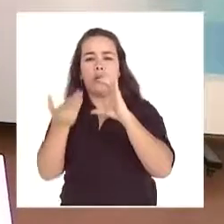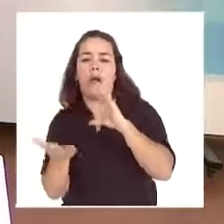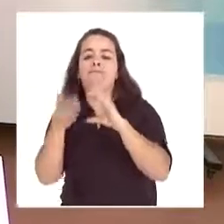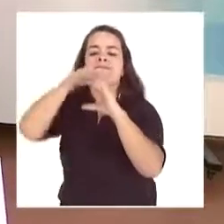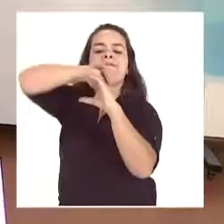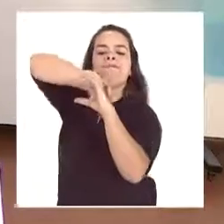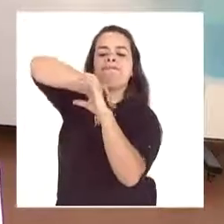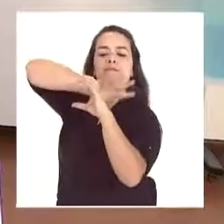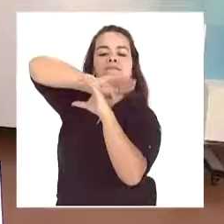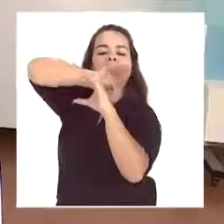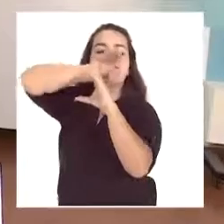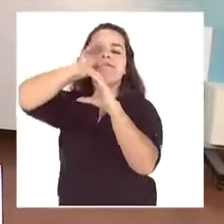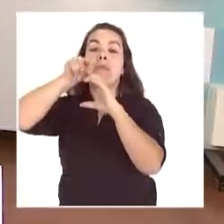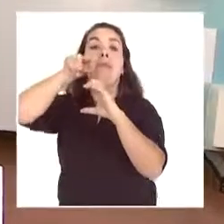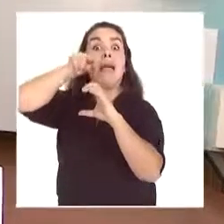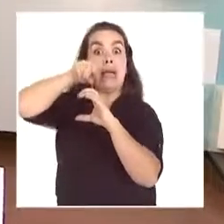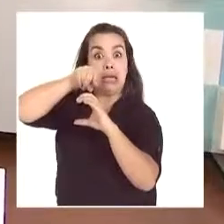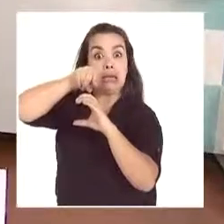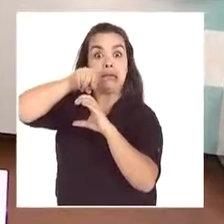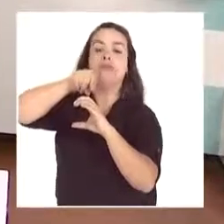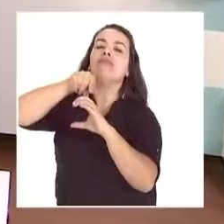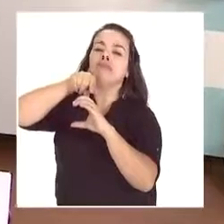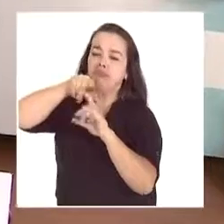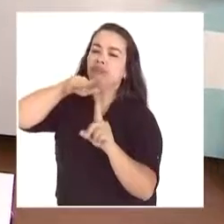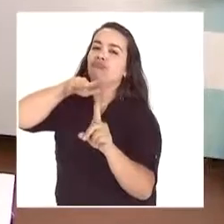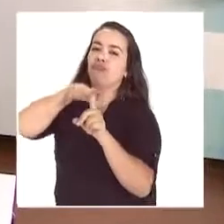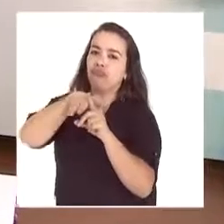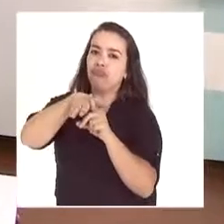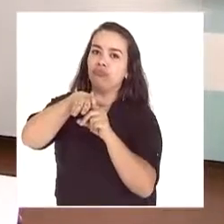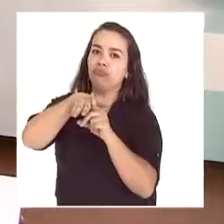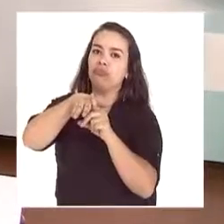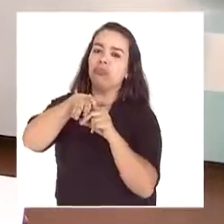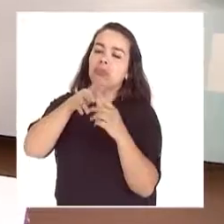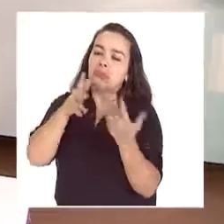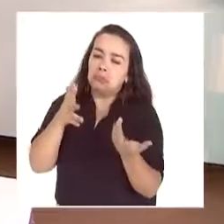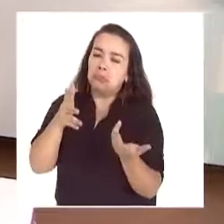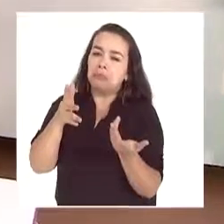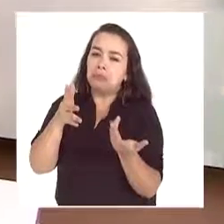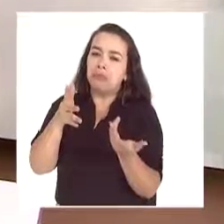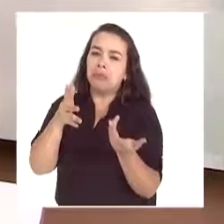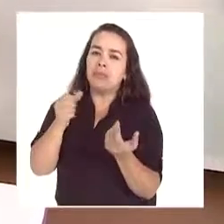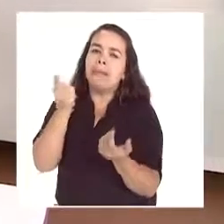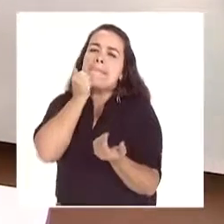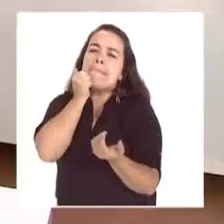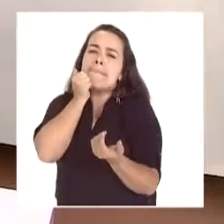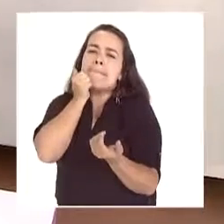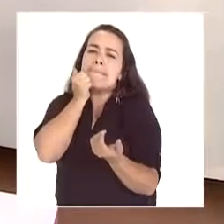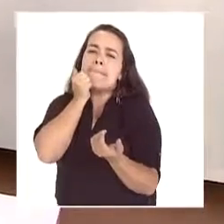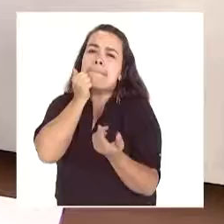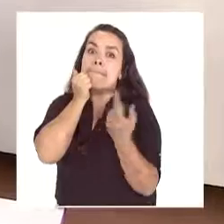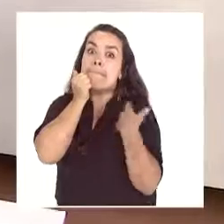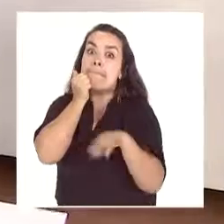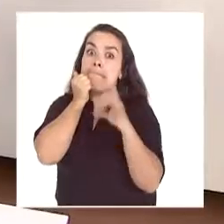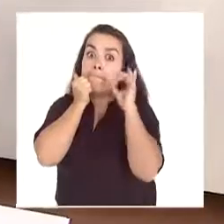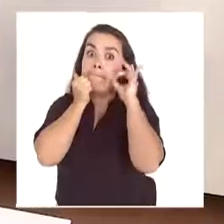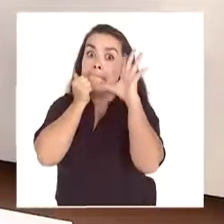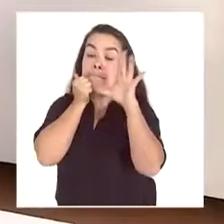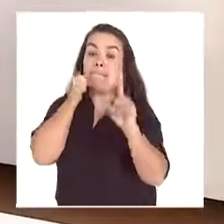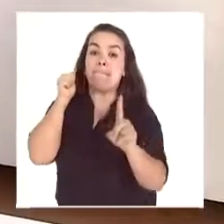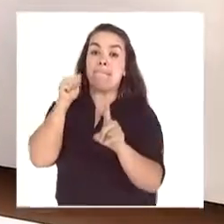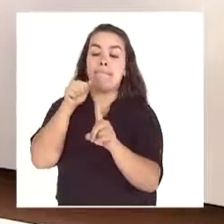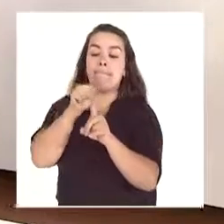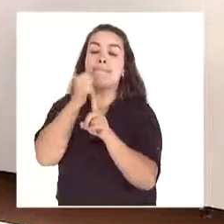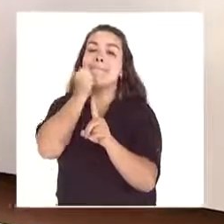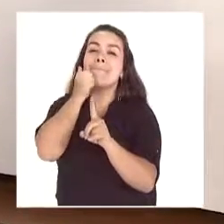muscular, eso causa un endurecimiento importante de